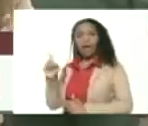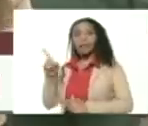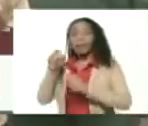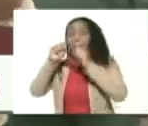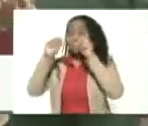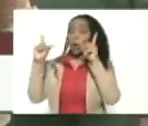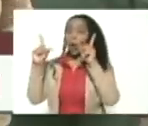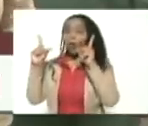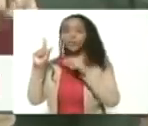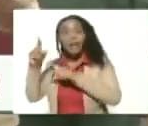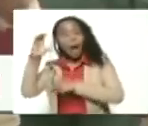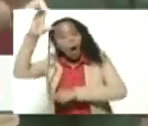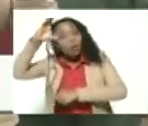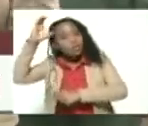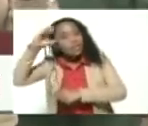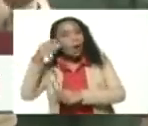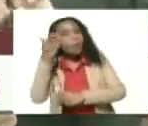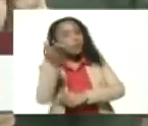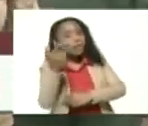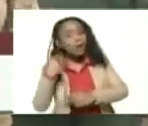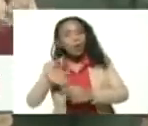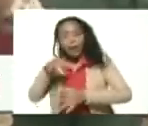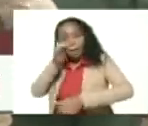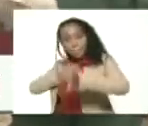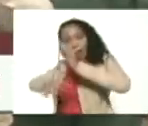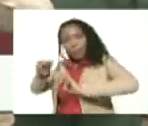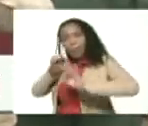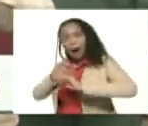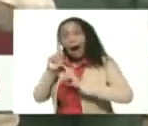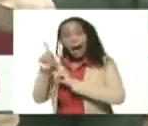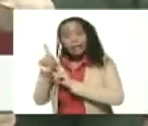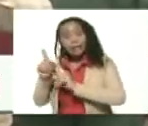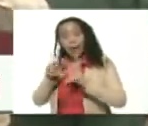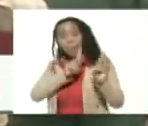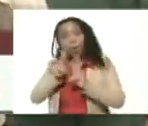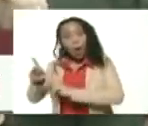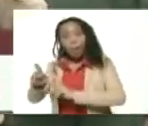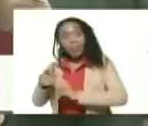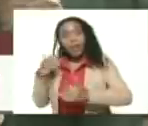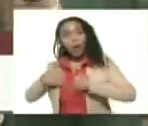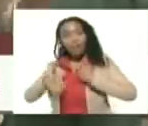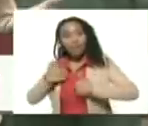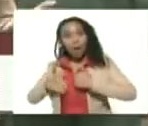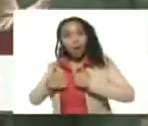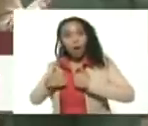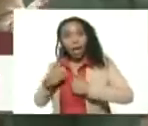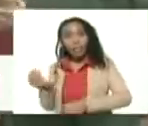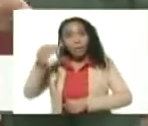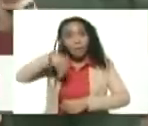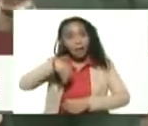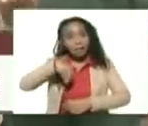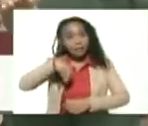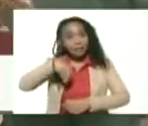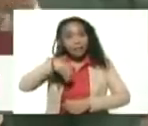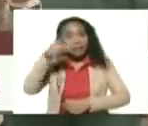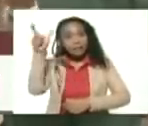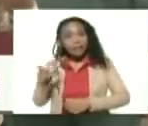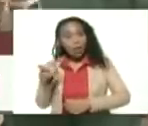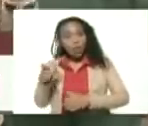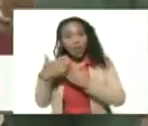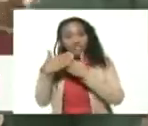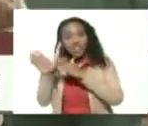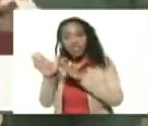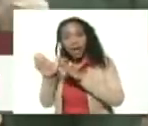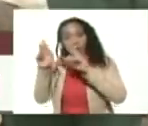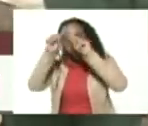despertar de la conciencia que usted nos está hablando. Este programa de los miércoles, además de ser una ventana para